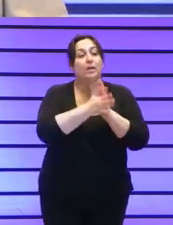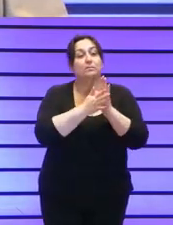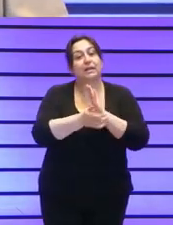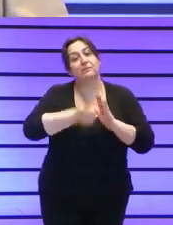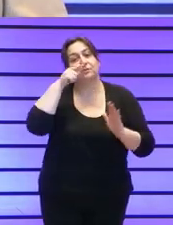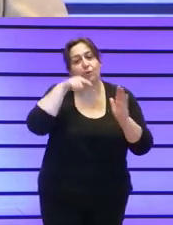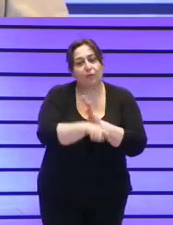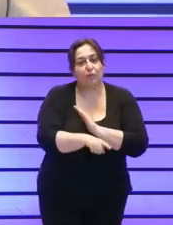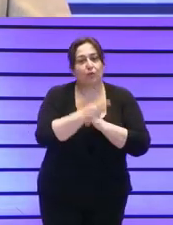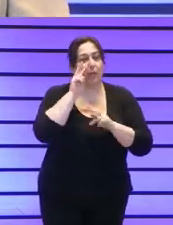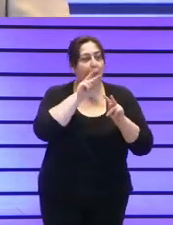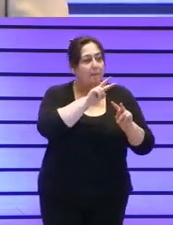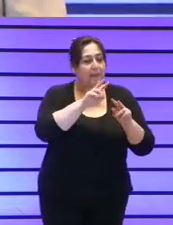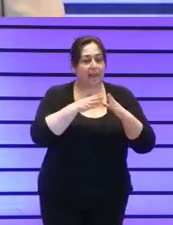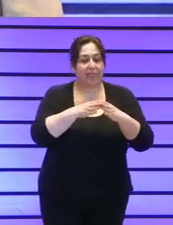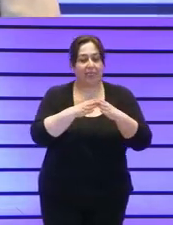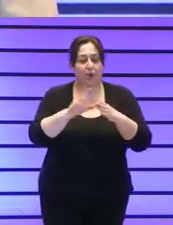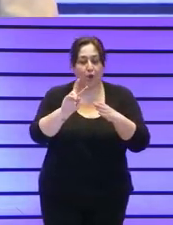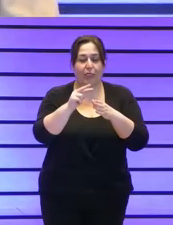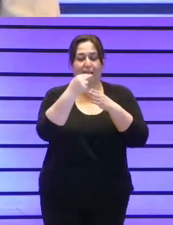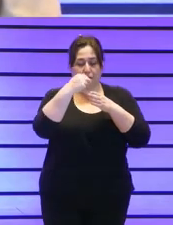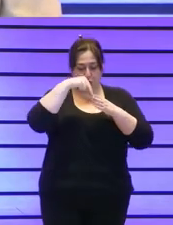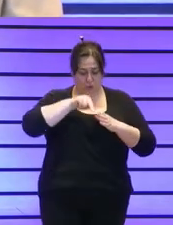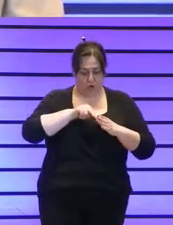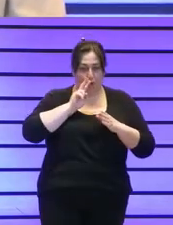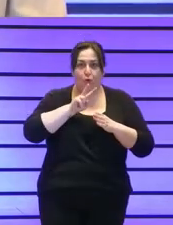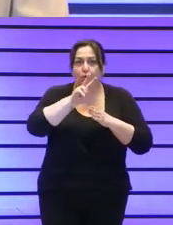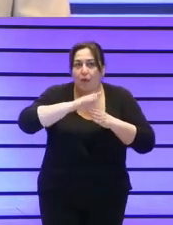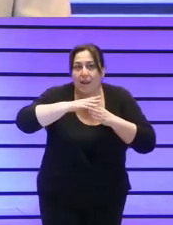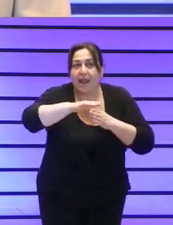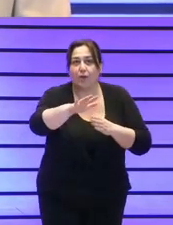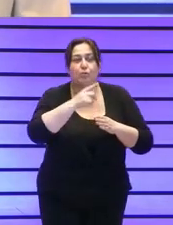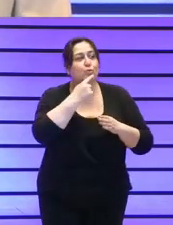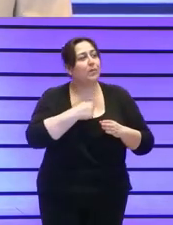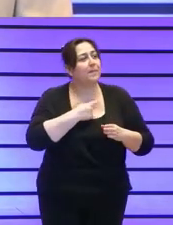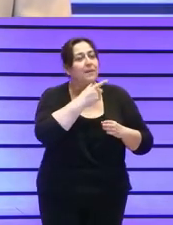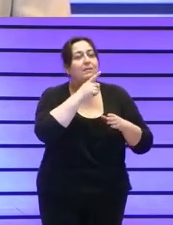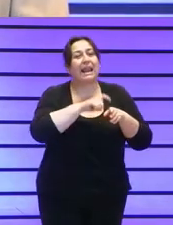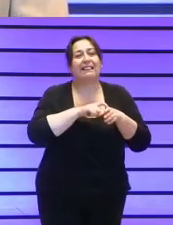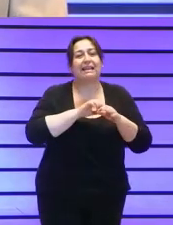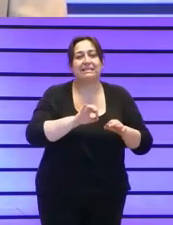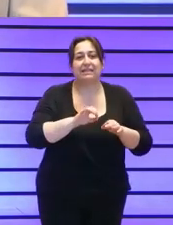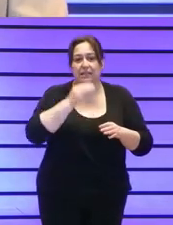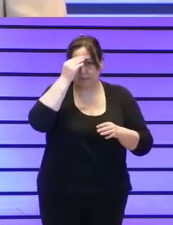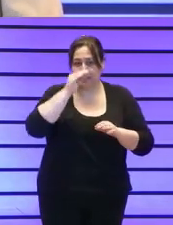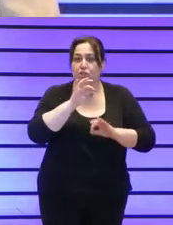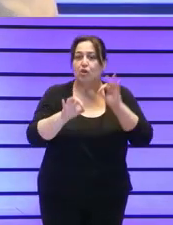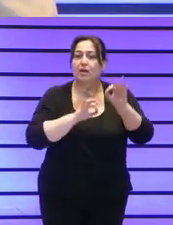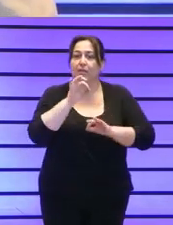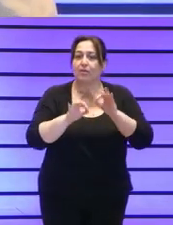de ver hacia los camarotes, de ver hacia el largo océano, ¿no? Y que nos digas cuáles son los rasgos que tú piensas que las